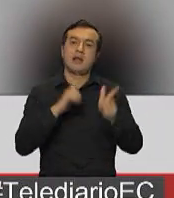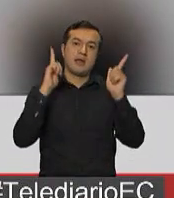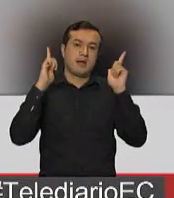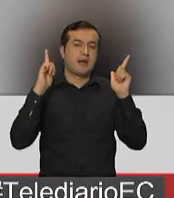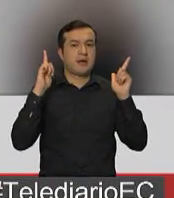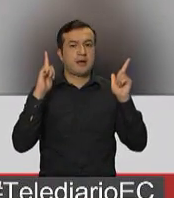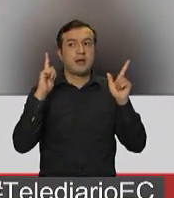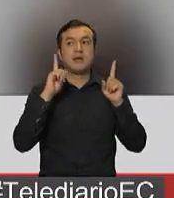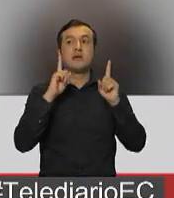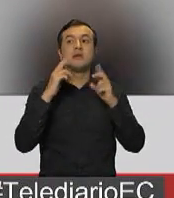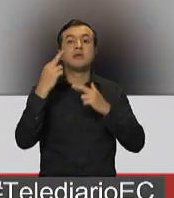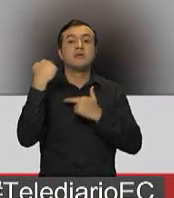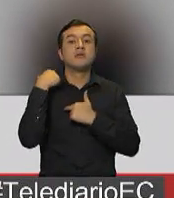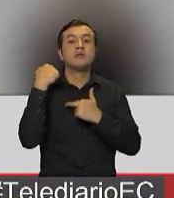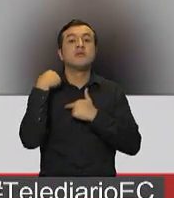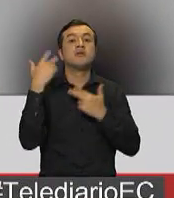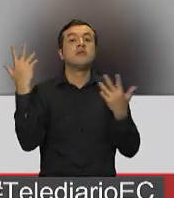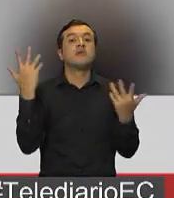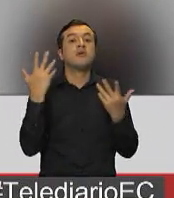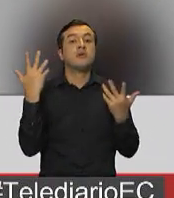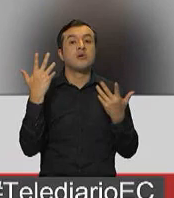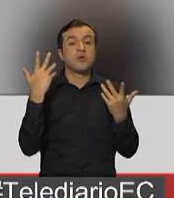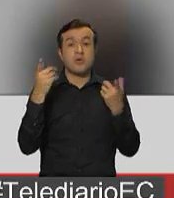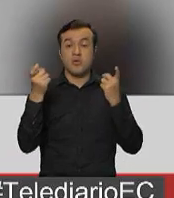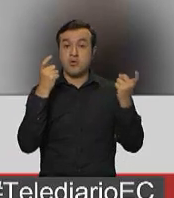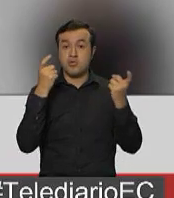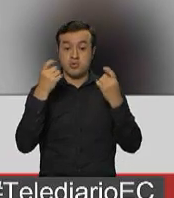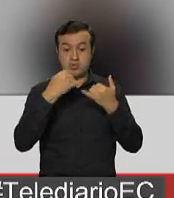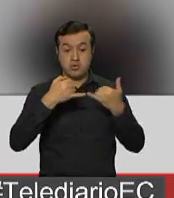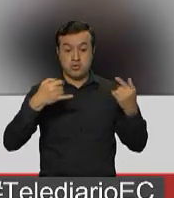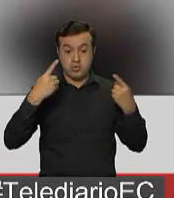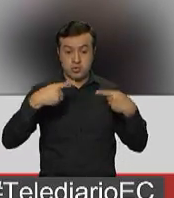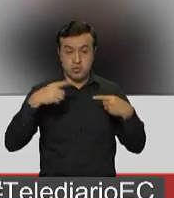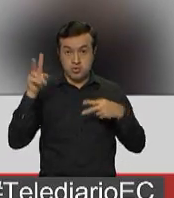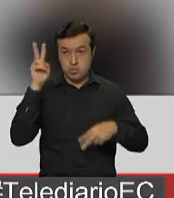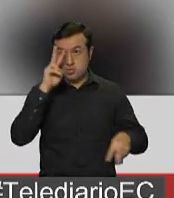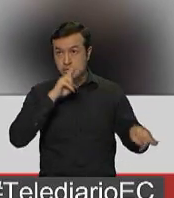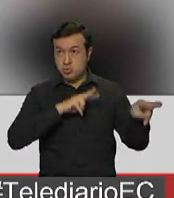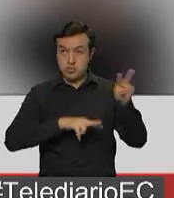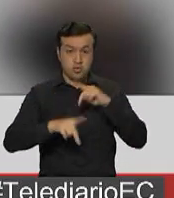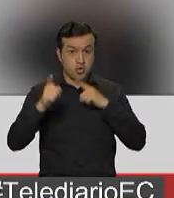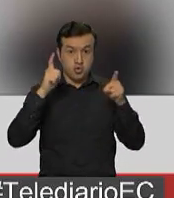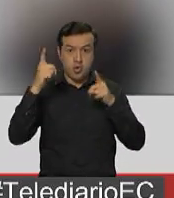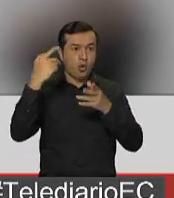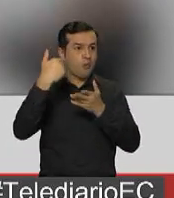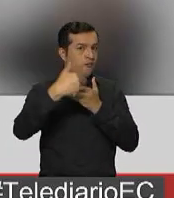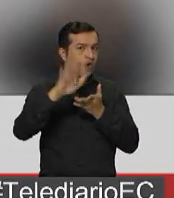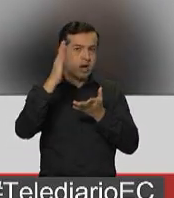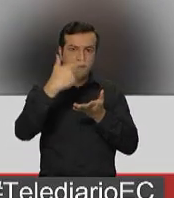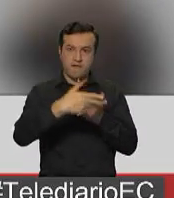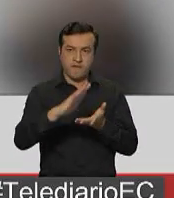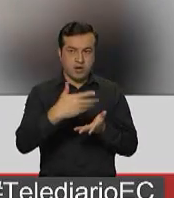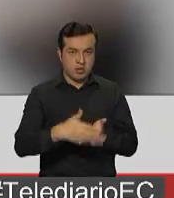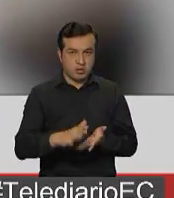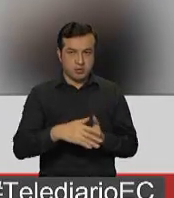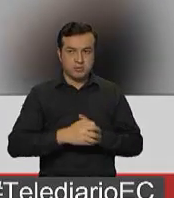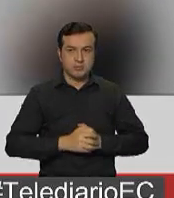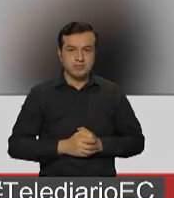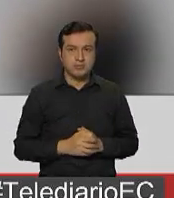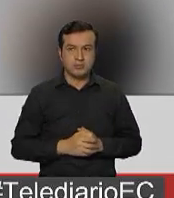restricciones depende en gran medida de que nuestros controles fronterizos consigan mantener el virus fuera.